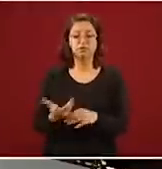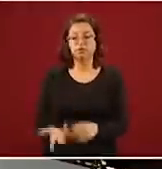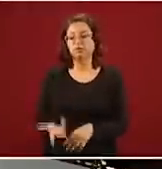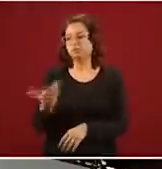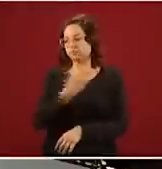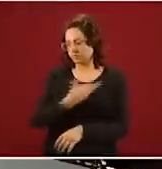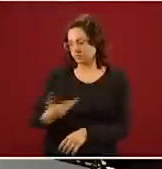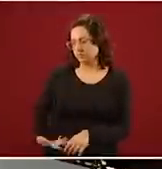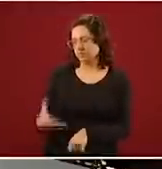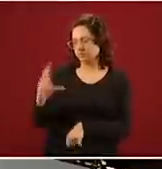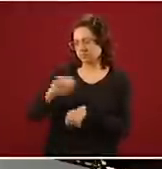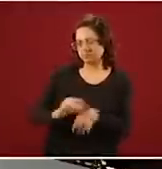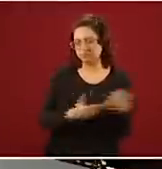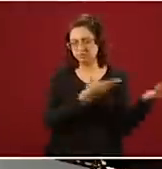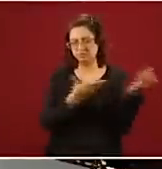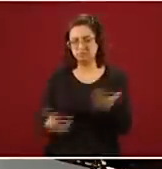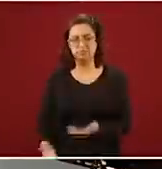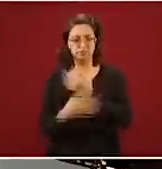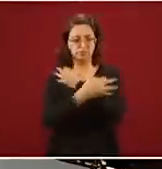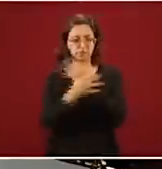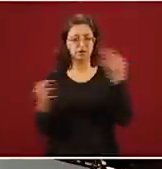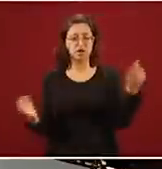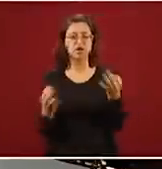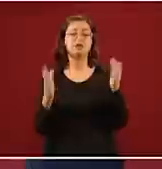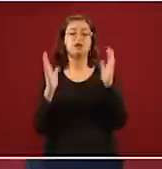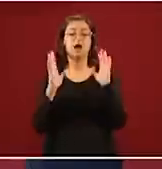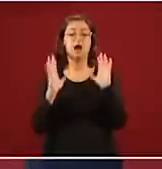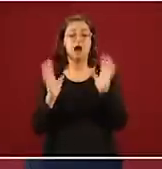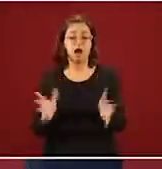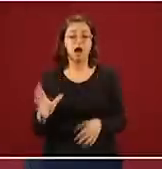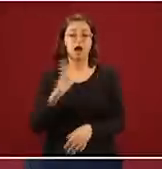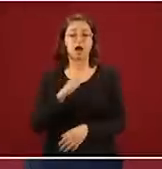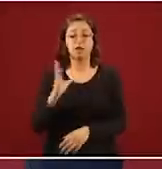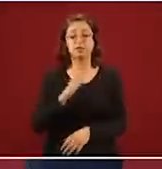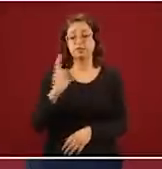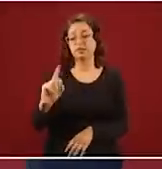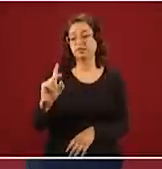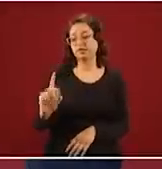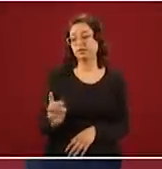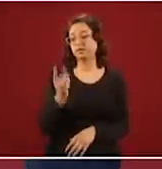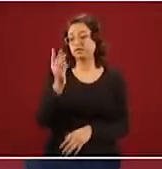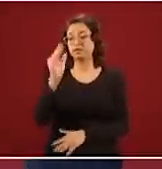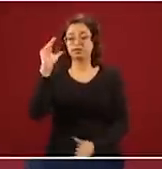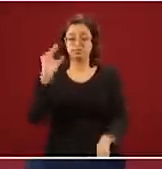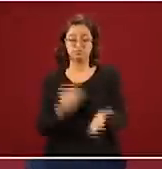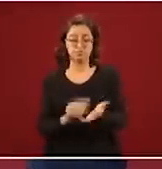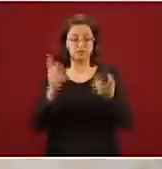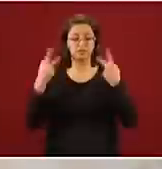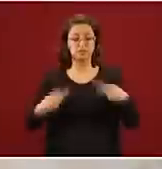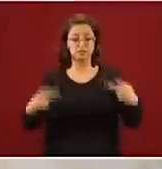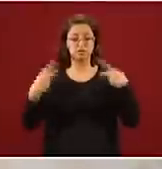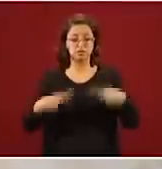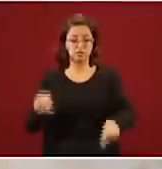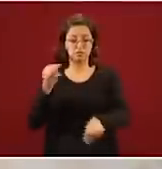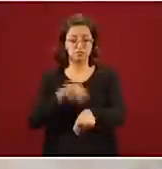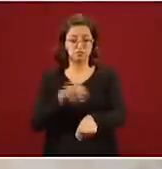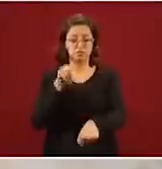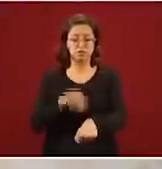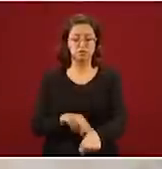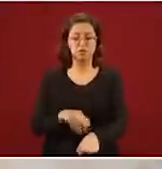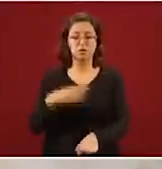aquí. Y hoy tenemos cerca de 33 mil profesionistas en médicos del